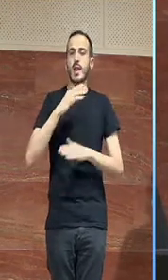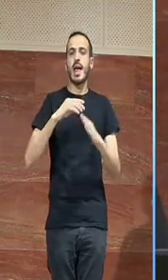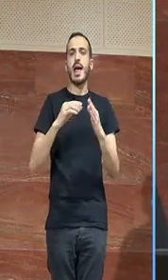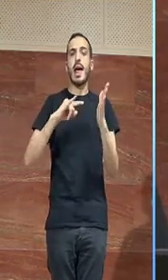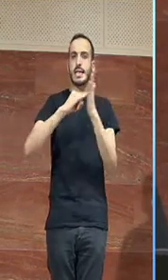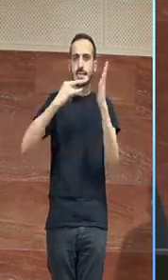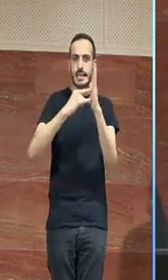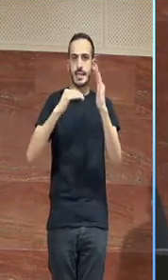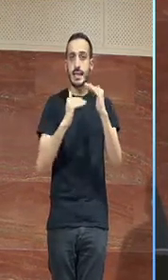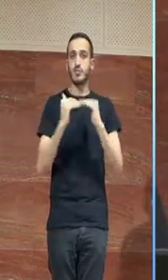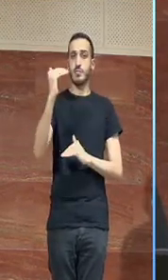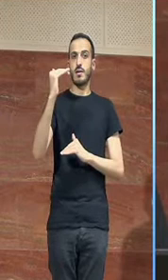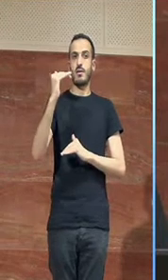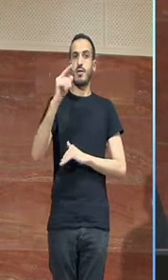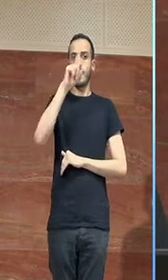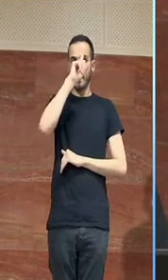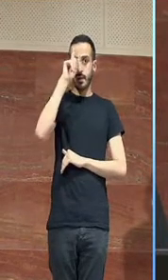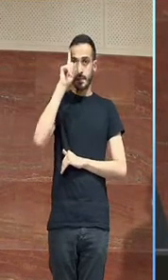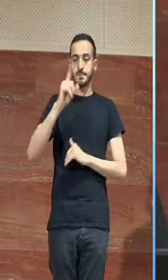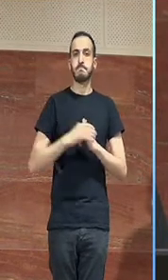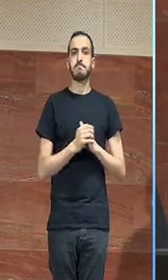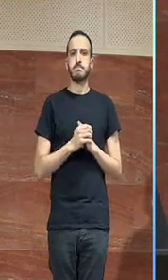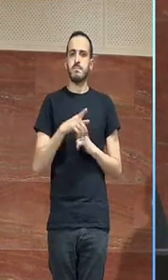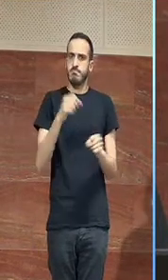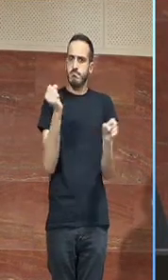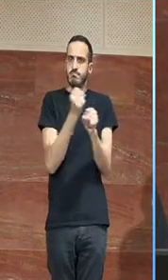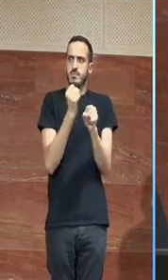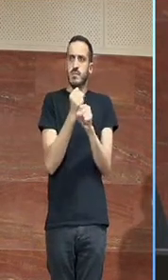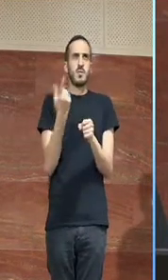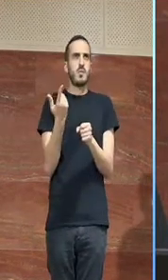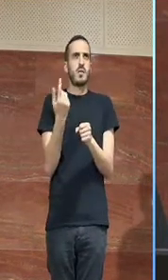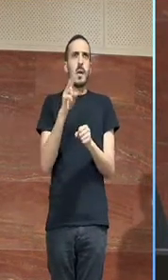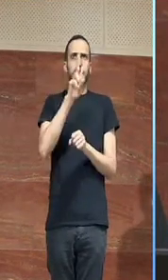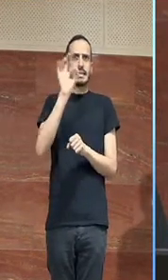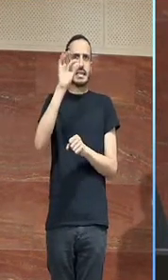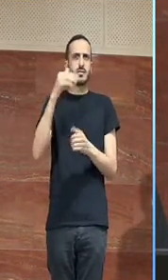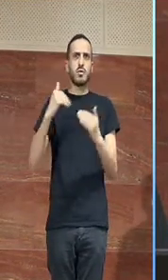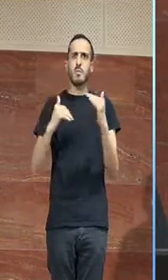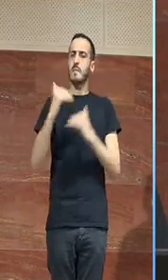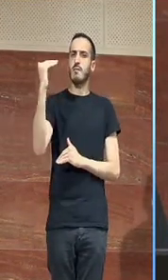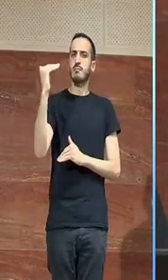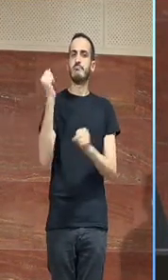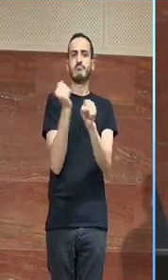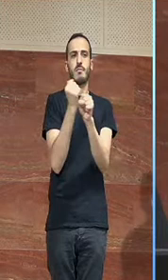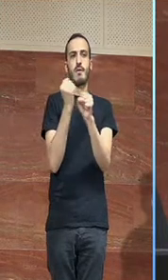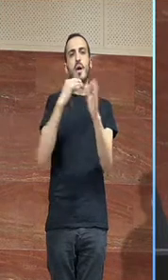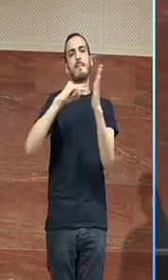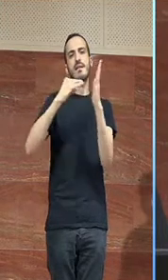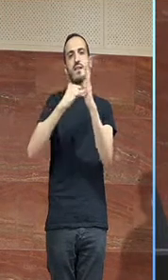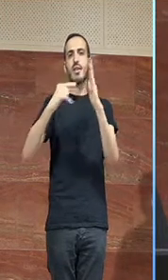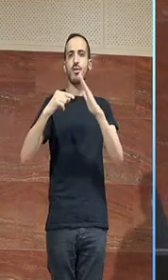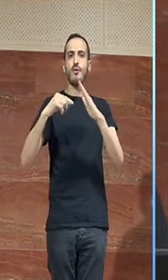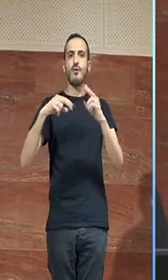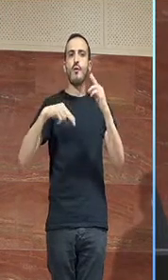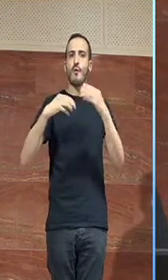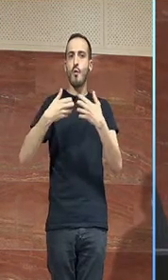hemos encontrado hoy después de muchos años, y trabaja desde hace más de 20 años en planificación urbanística y de